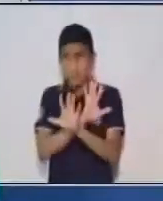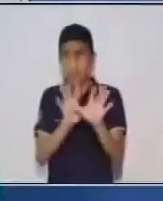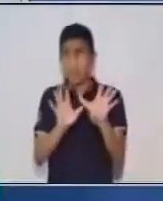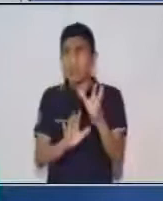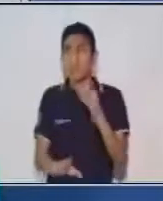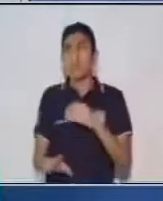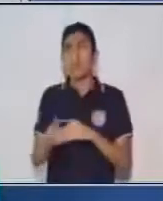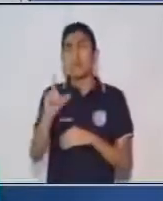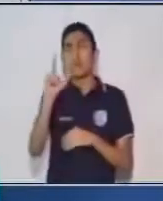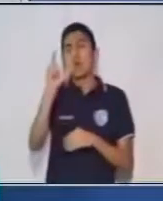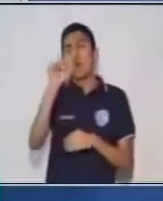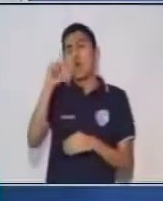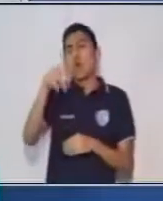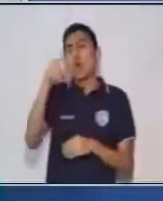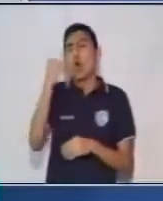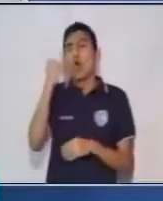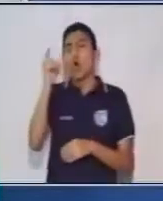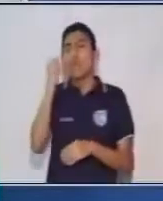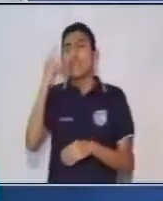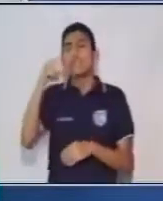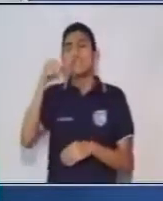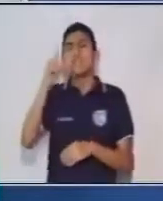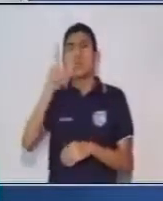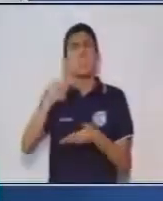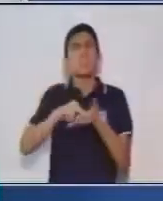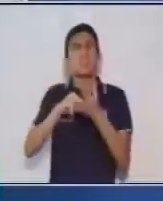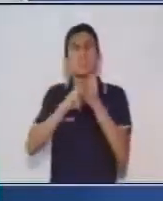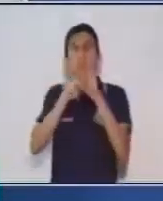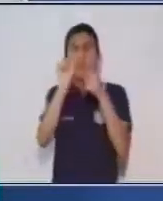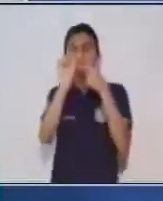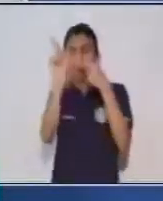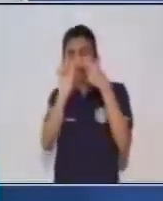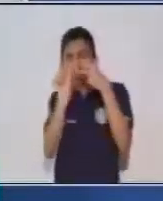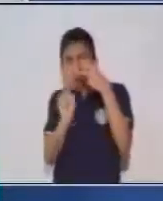opciones. Ustedes bajarían.